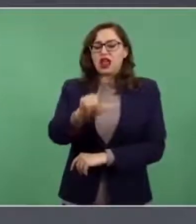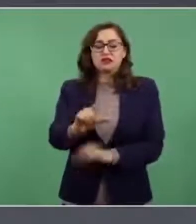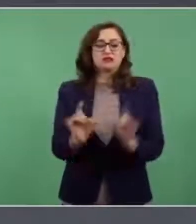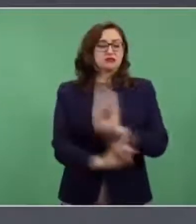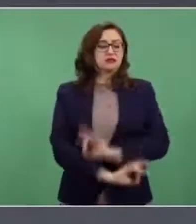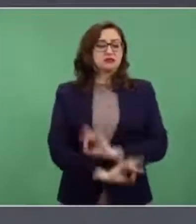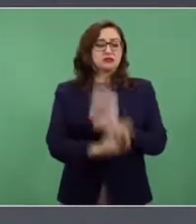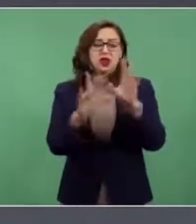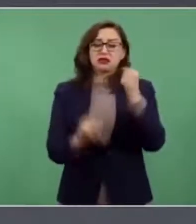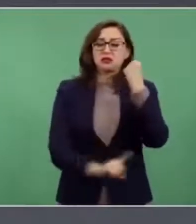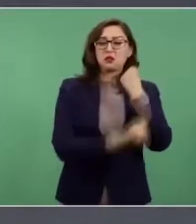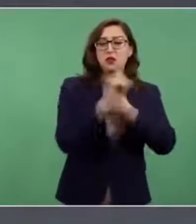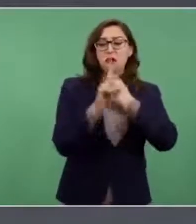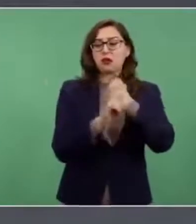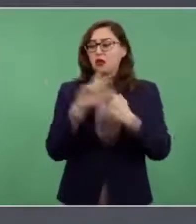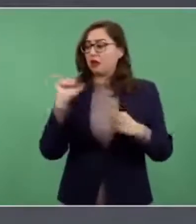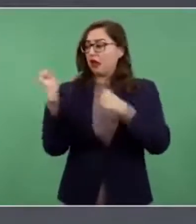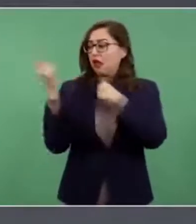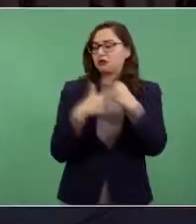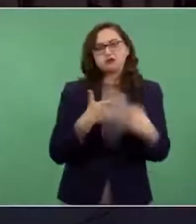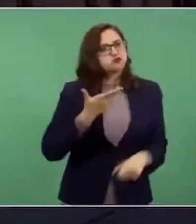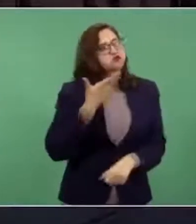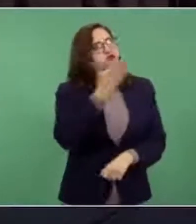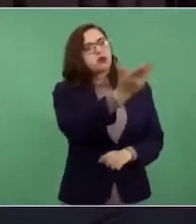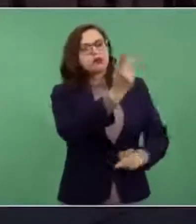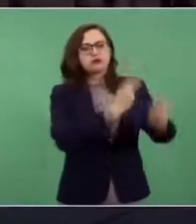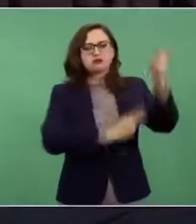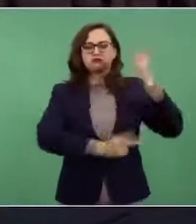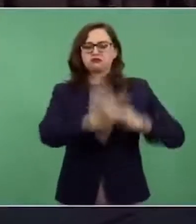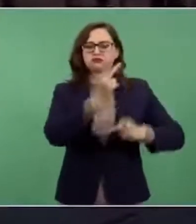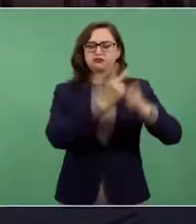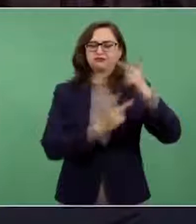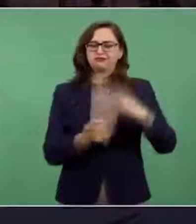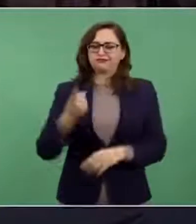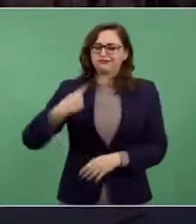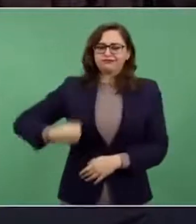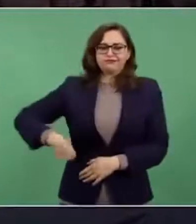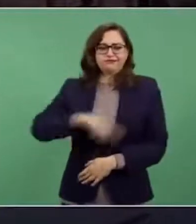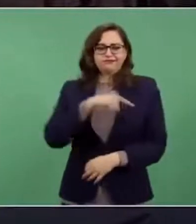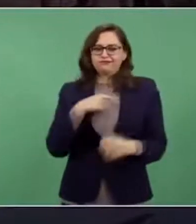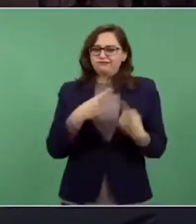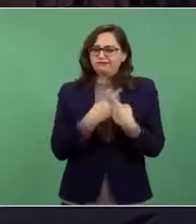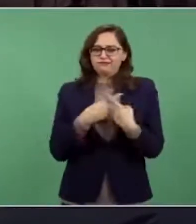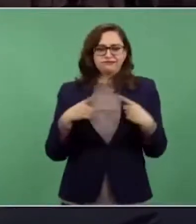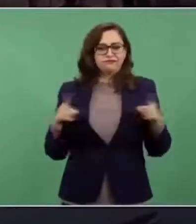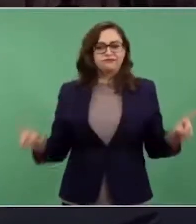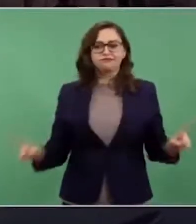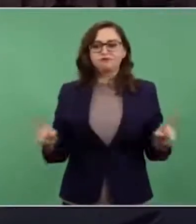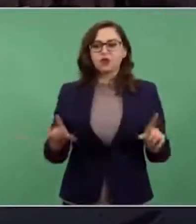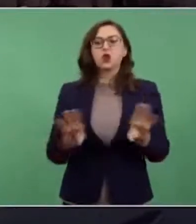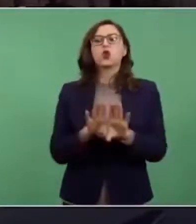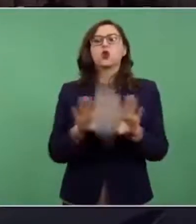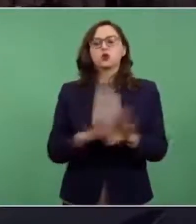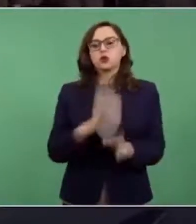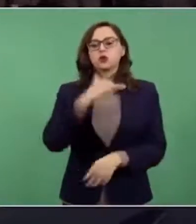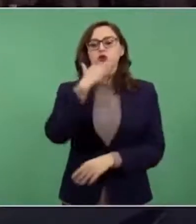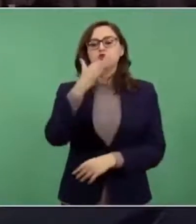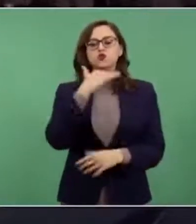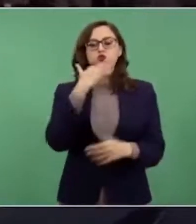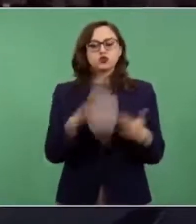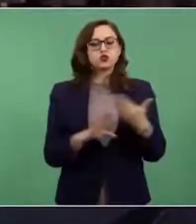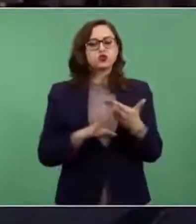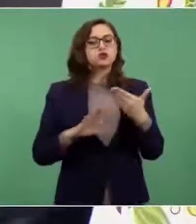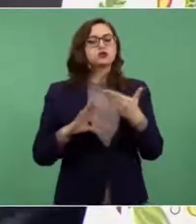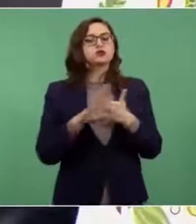crisis. Nosotros optamos por intensificar el combate a la corrupción. En el primer año